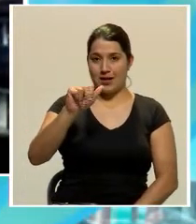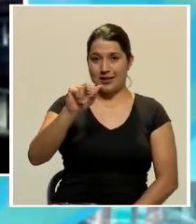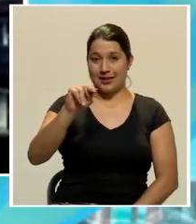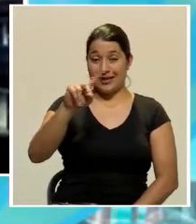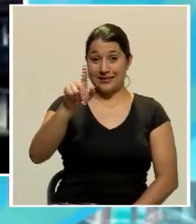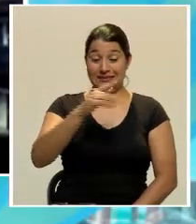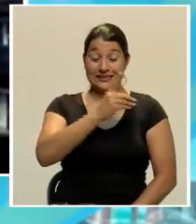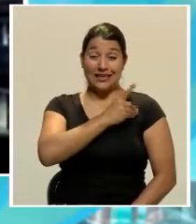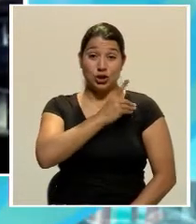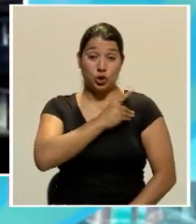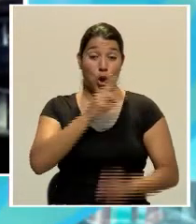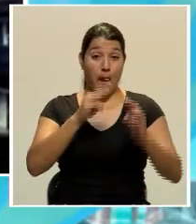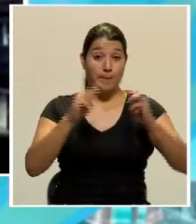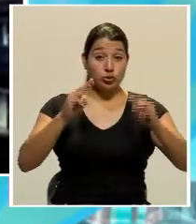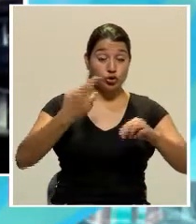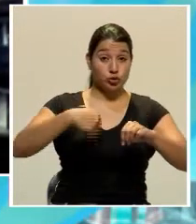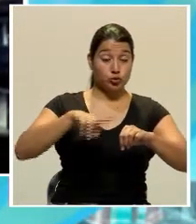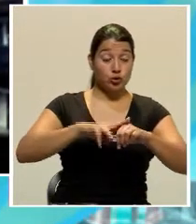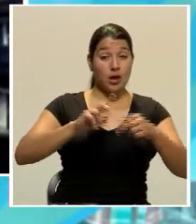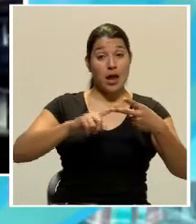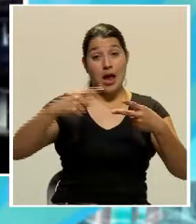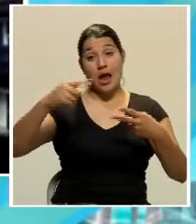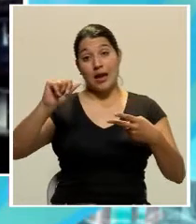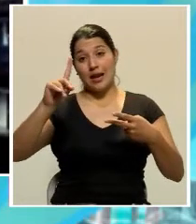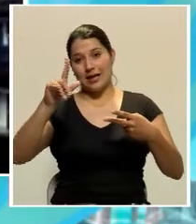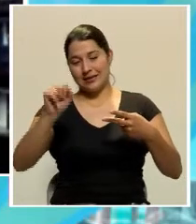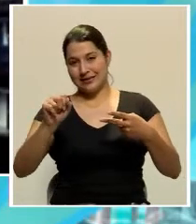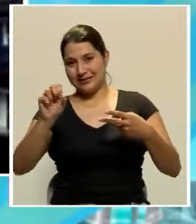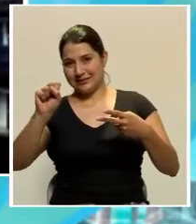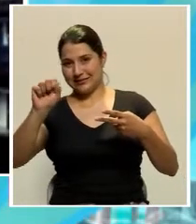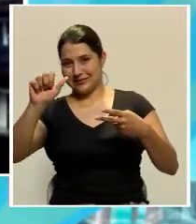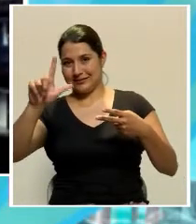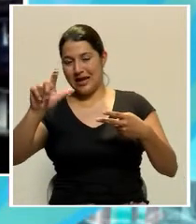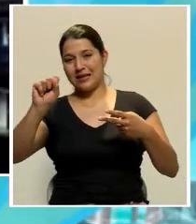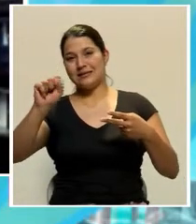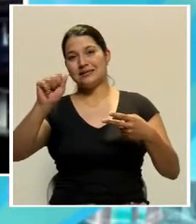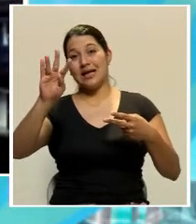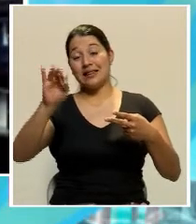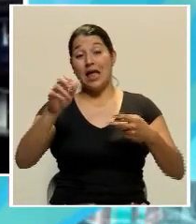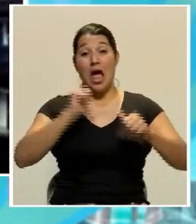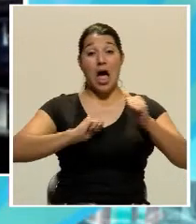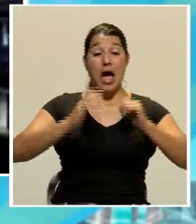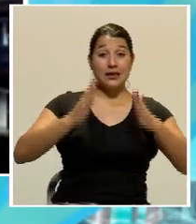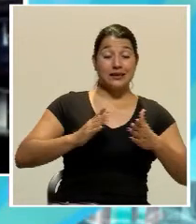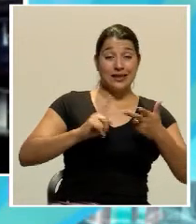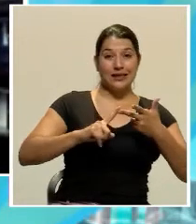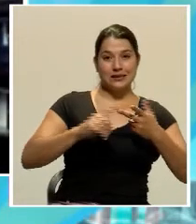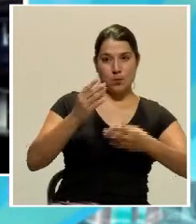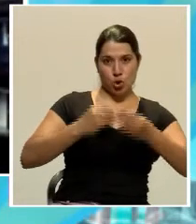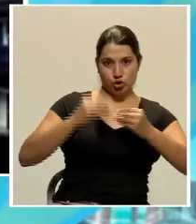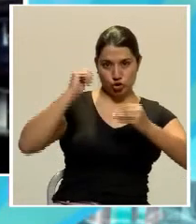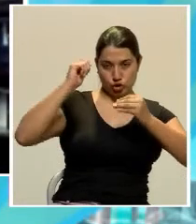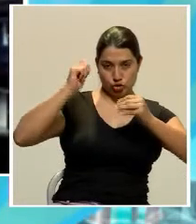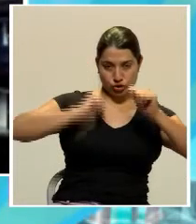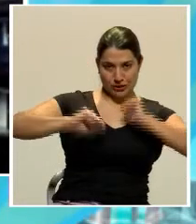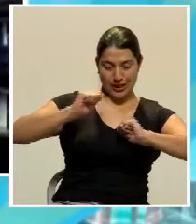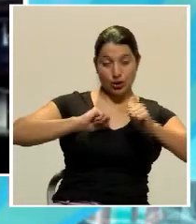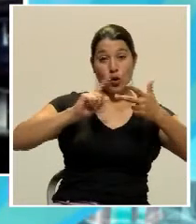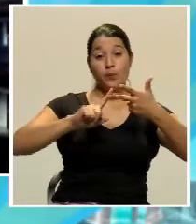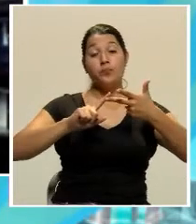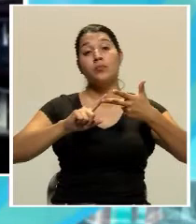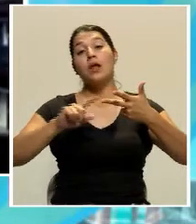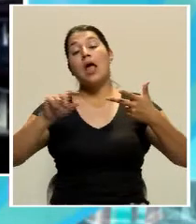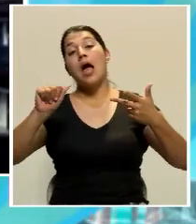Museo Nacional, a Gladys Álzate, actriz y productora teatral, y a la periodista cultural